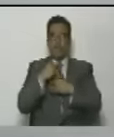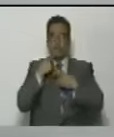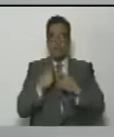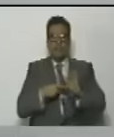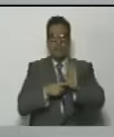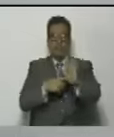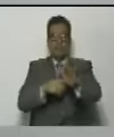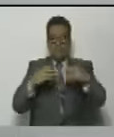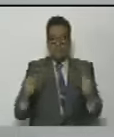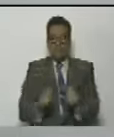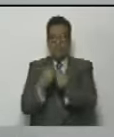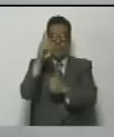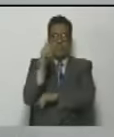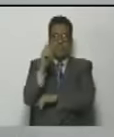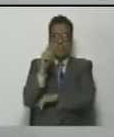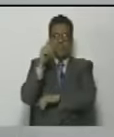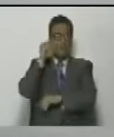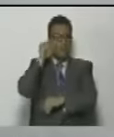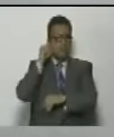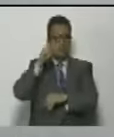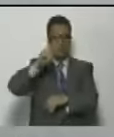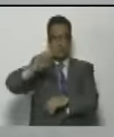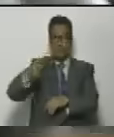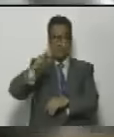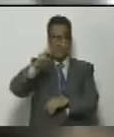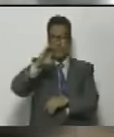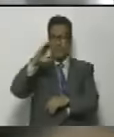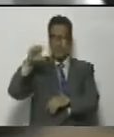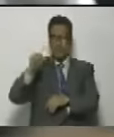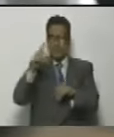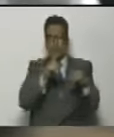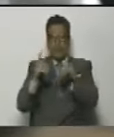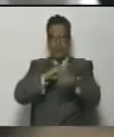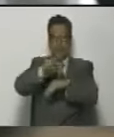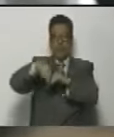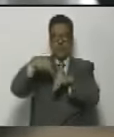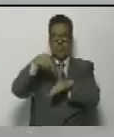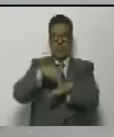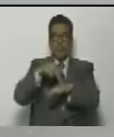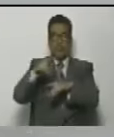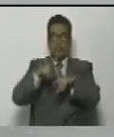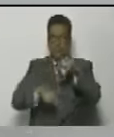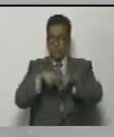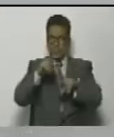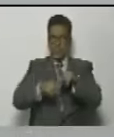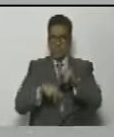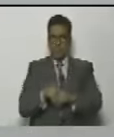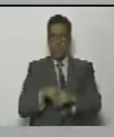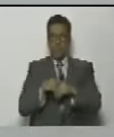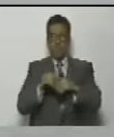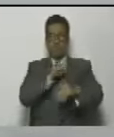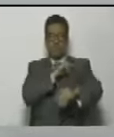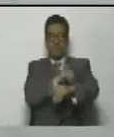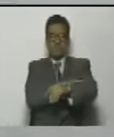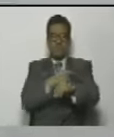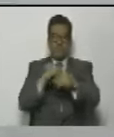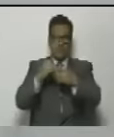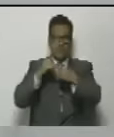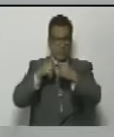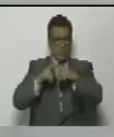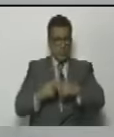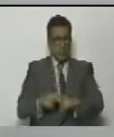al frente junto a la diputada Grecia Colmenares y vamos al gran debate nacional y a la construcción de un poderoso